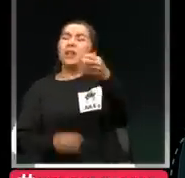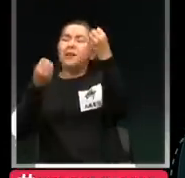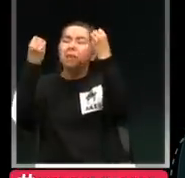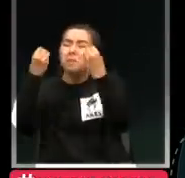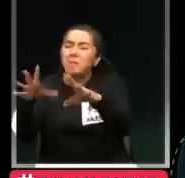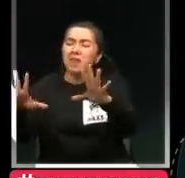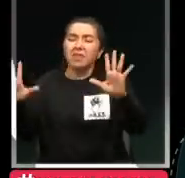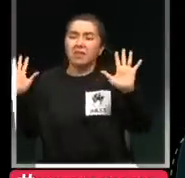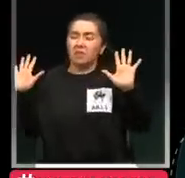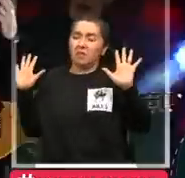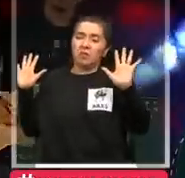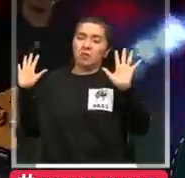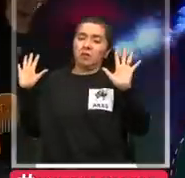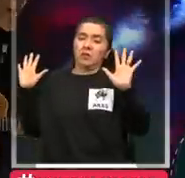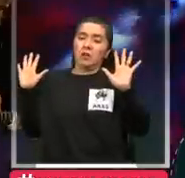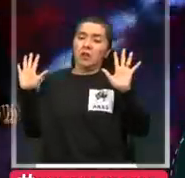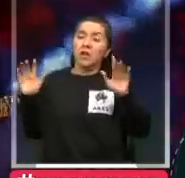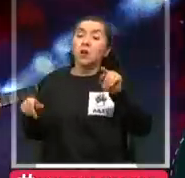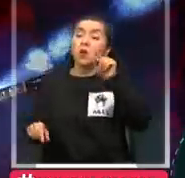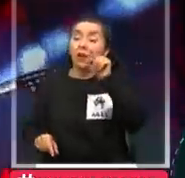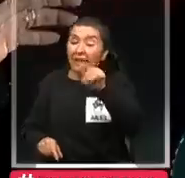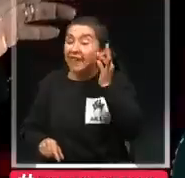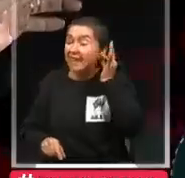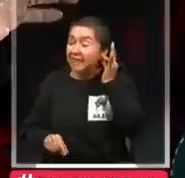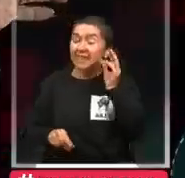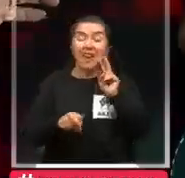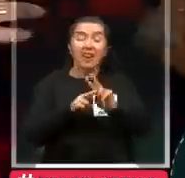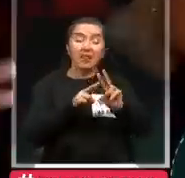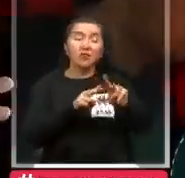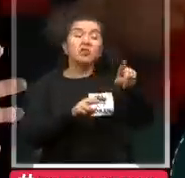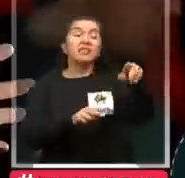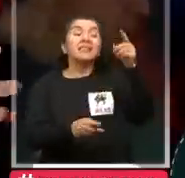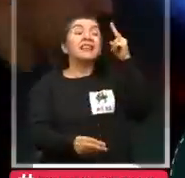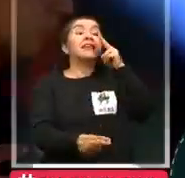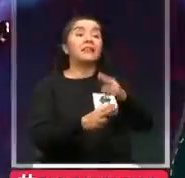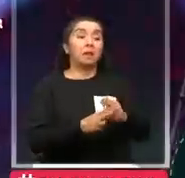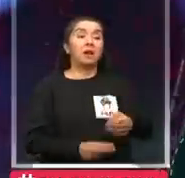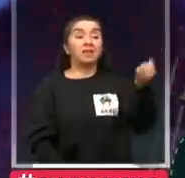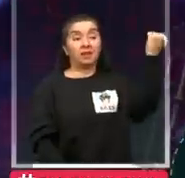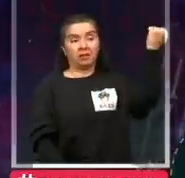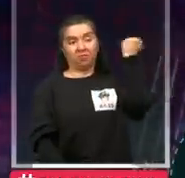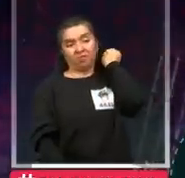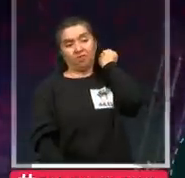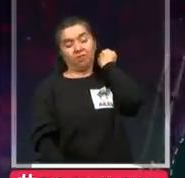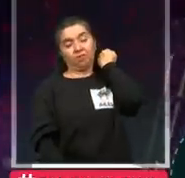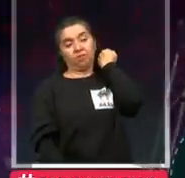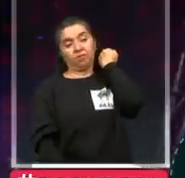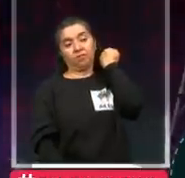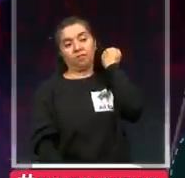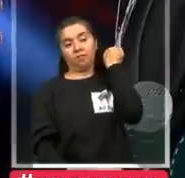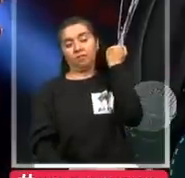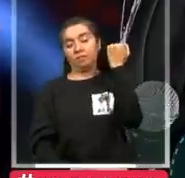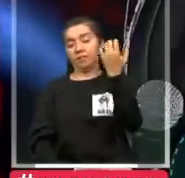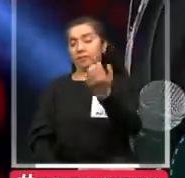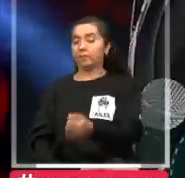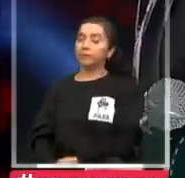todo perdido. Lo que ella ha hecho se llama traición.